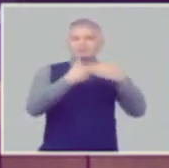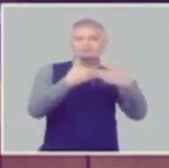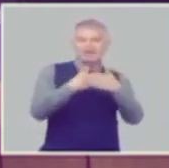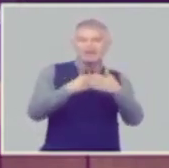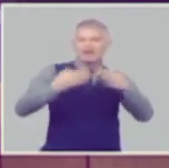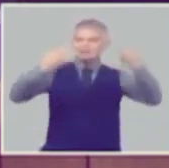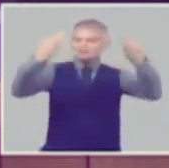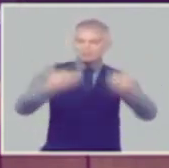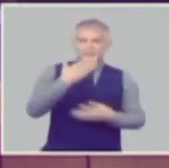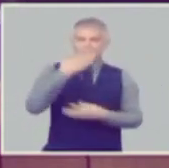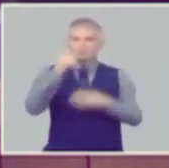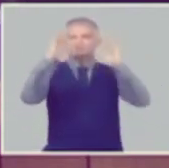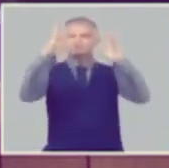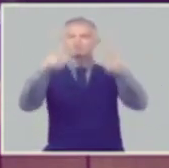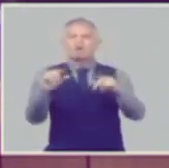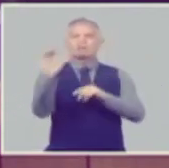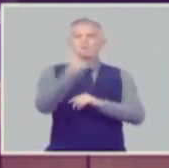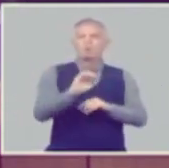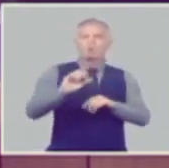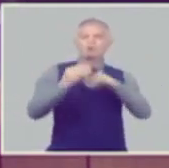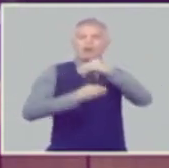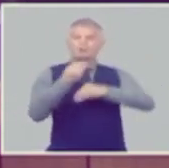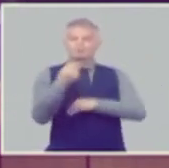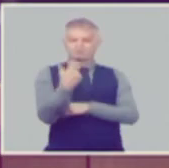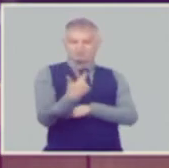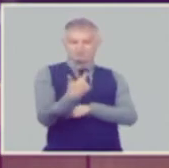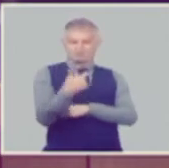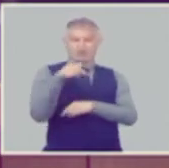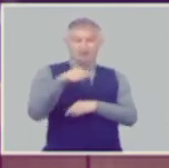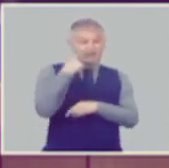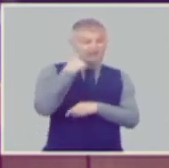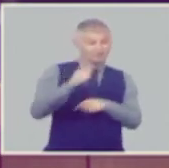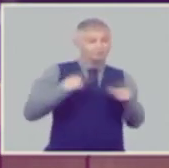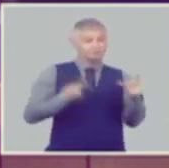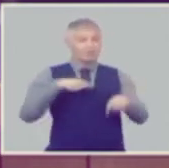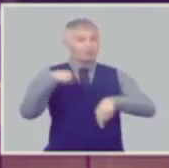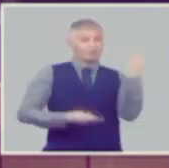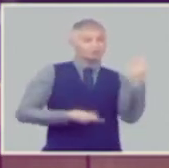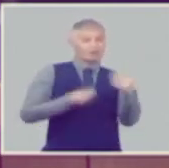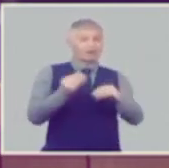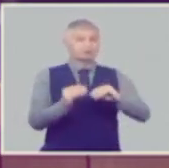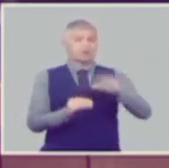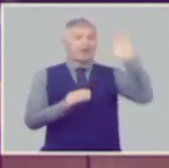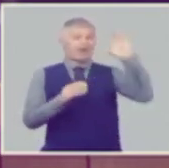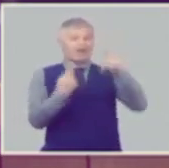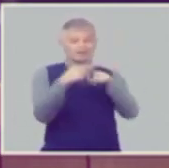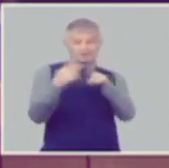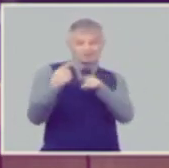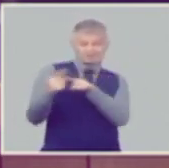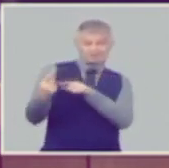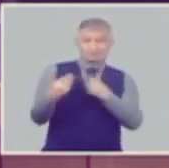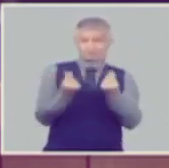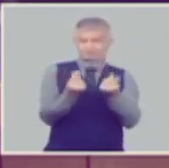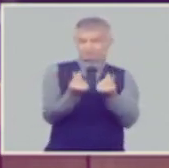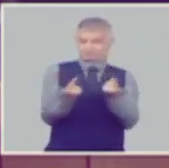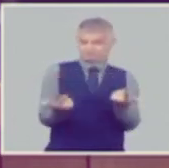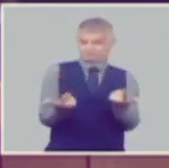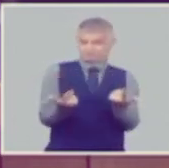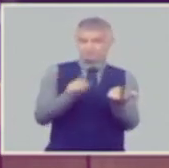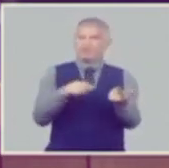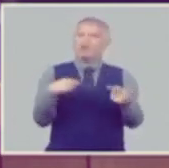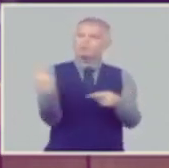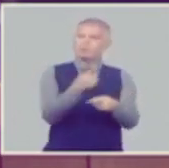ordenamiento, enfrentar de manera inteligente la subida de precios. Convocamos también al necesario sector privado y